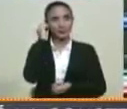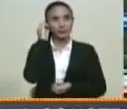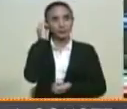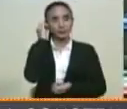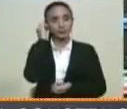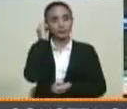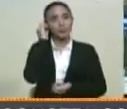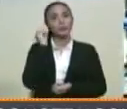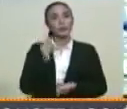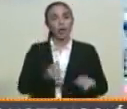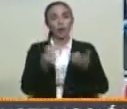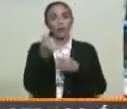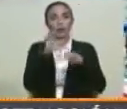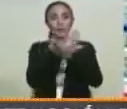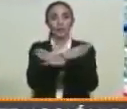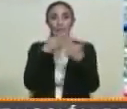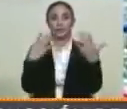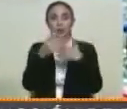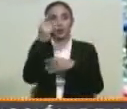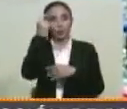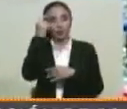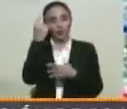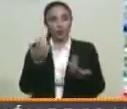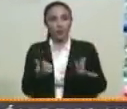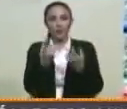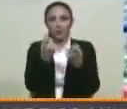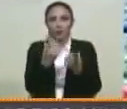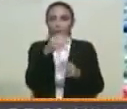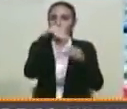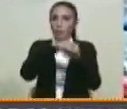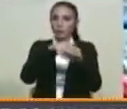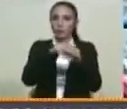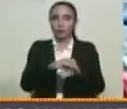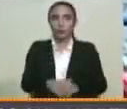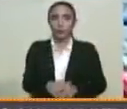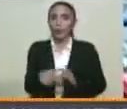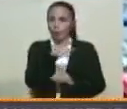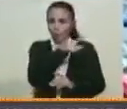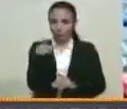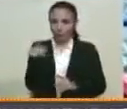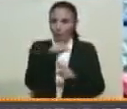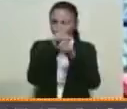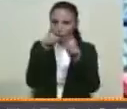Faltan 19 días. ¿Ustedes me van a dar su voto?